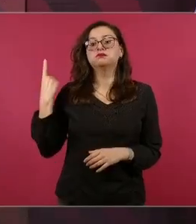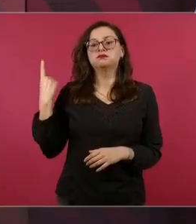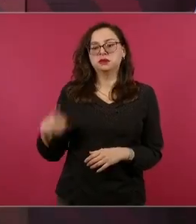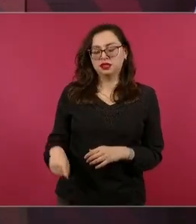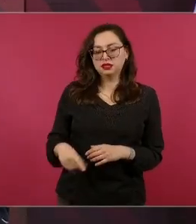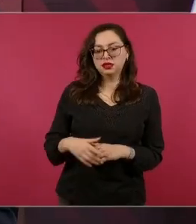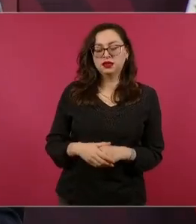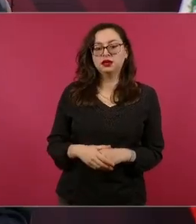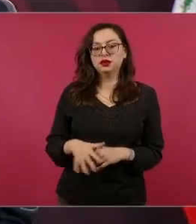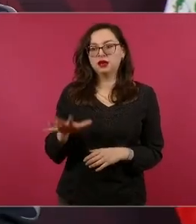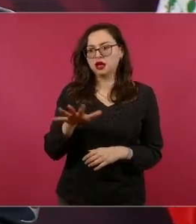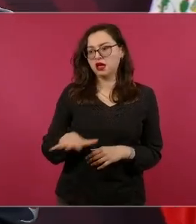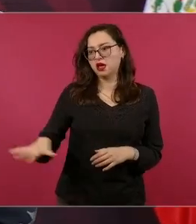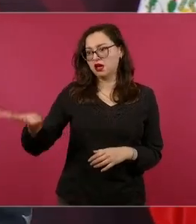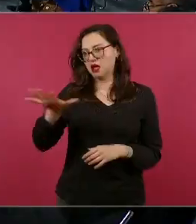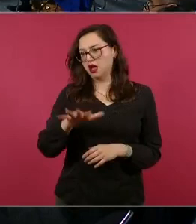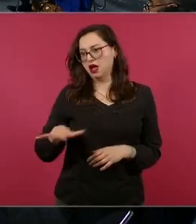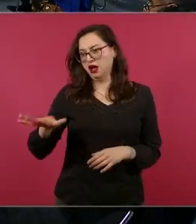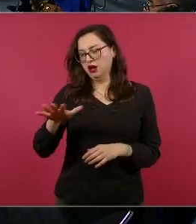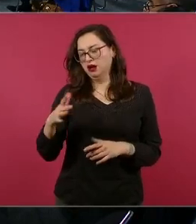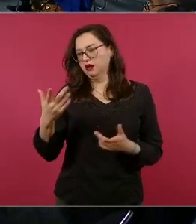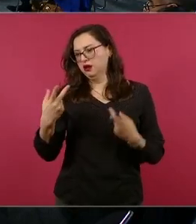para desalojar